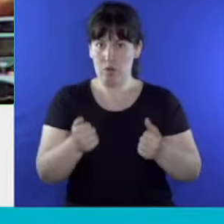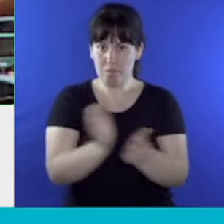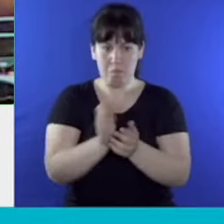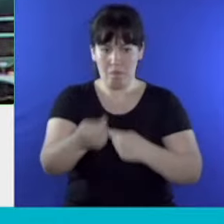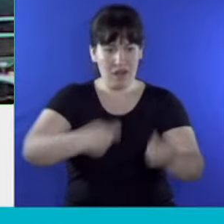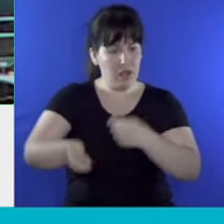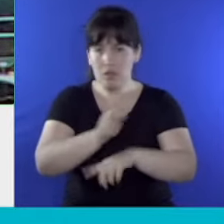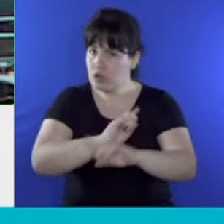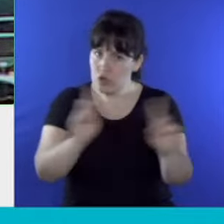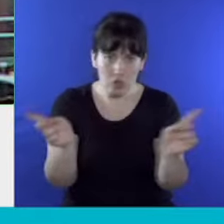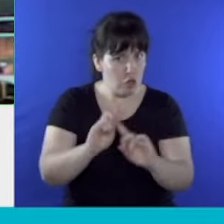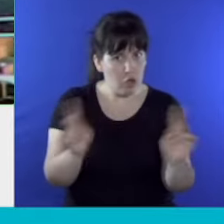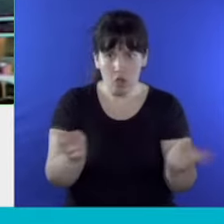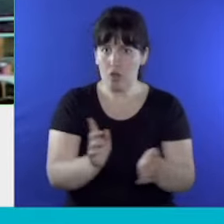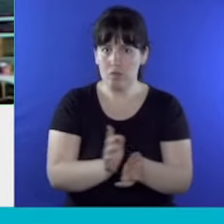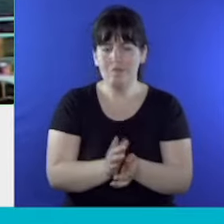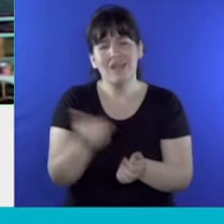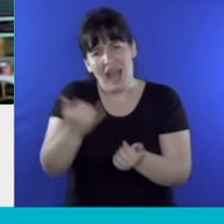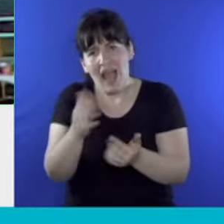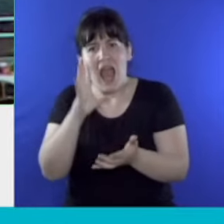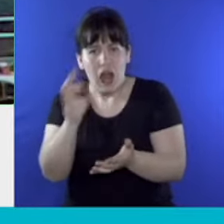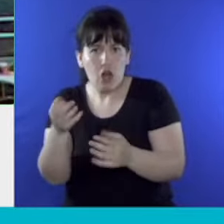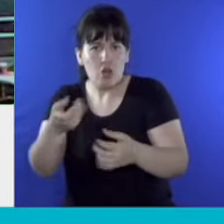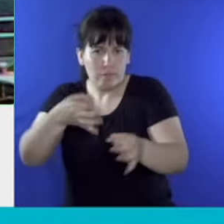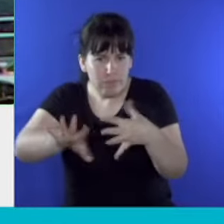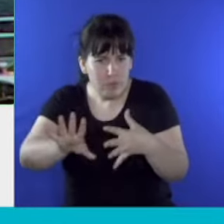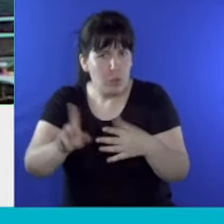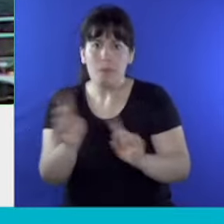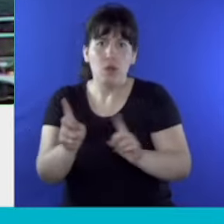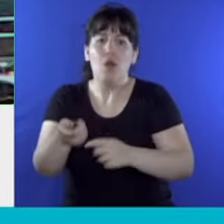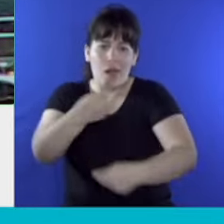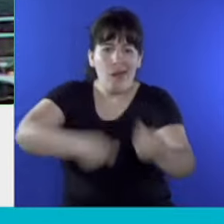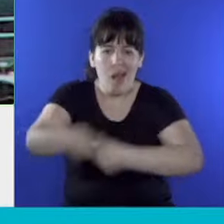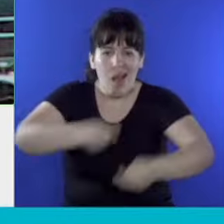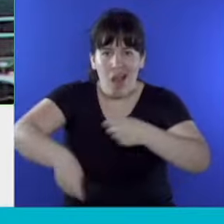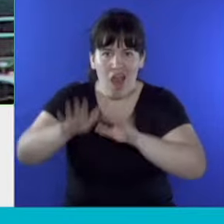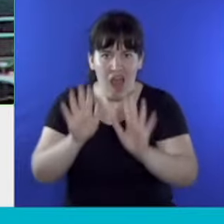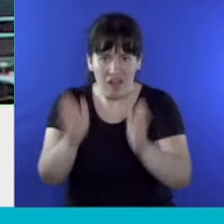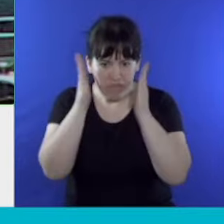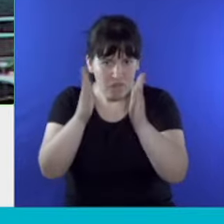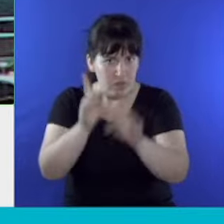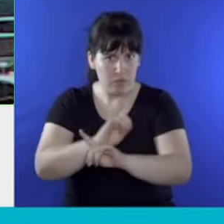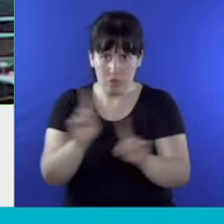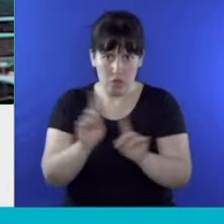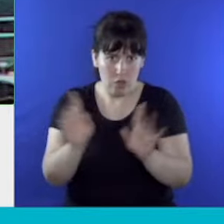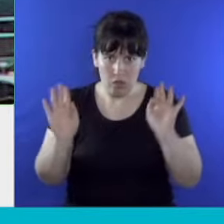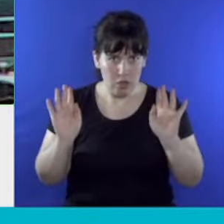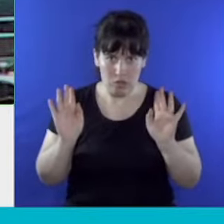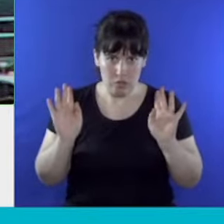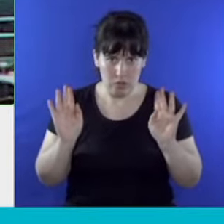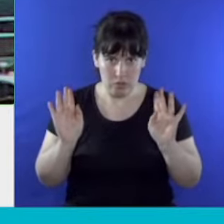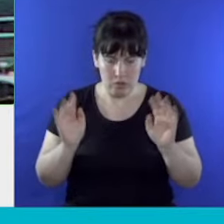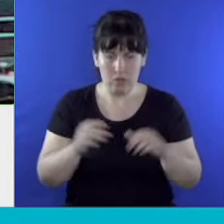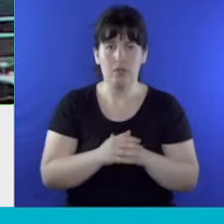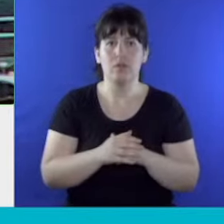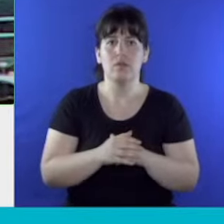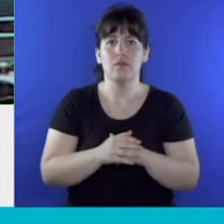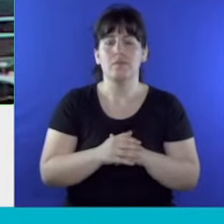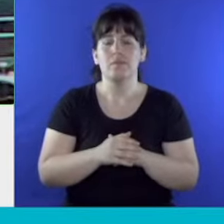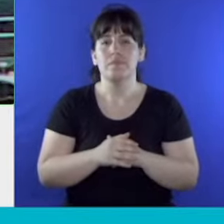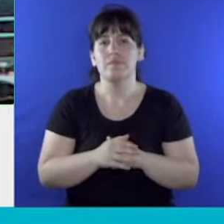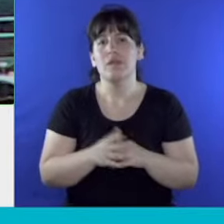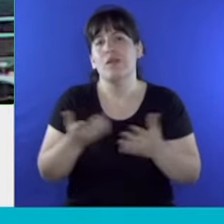Hay factores de mercado, pero no es un mercado. En el sentido más estricto de la palabra que revisa en ese aspecto a la